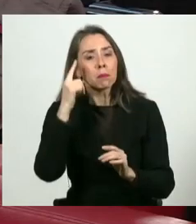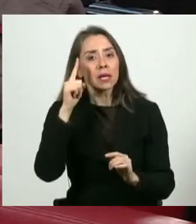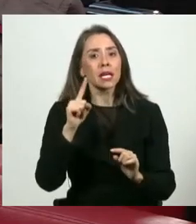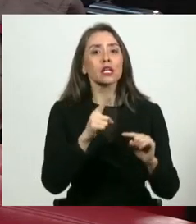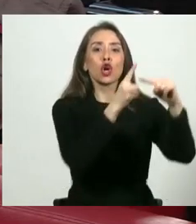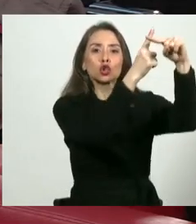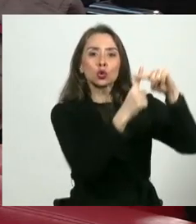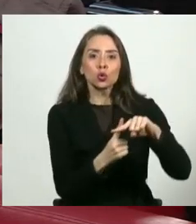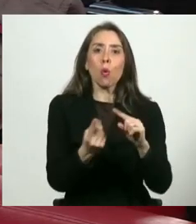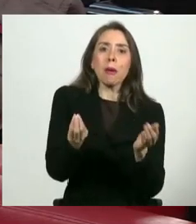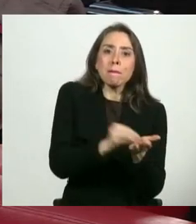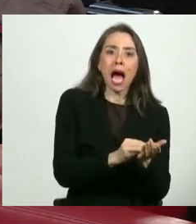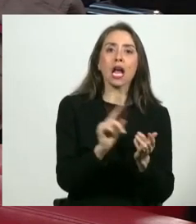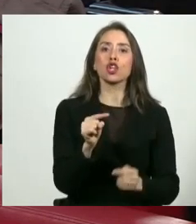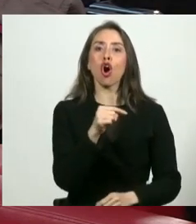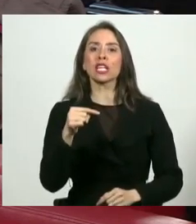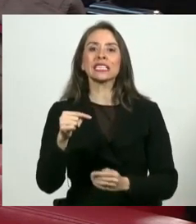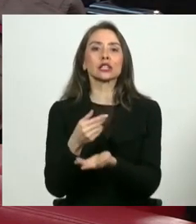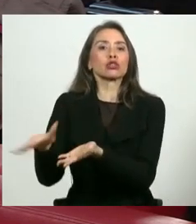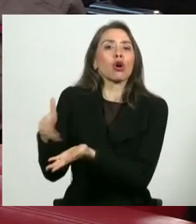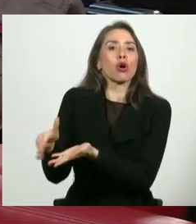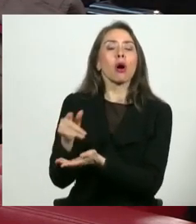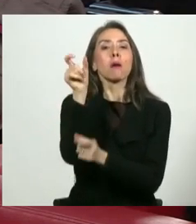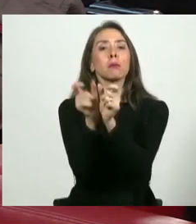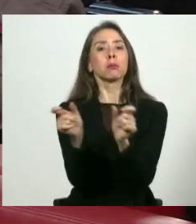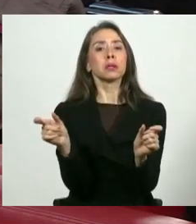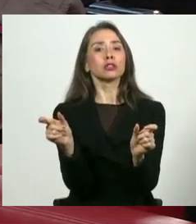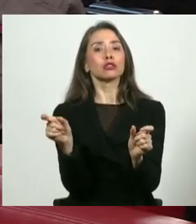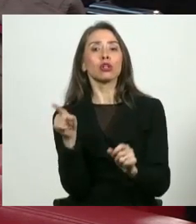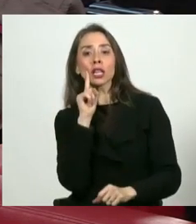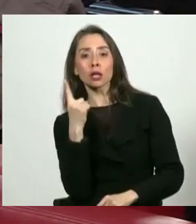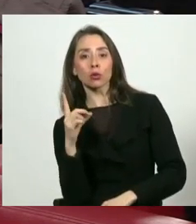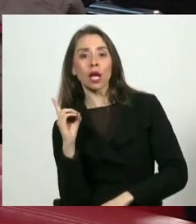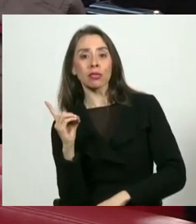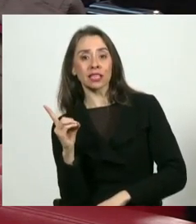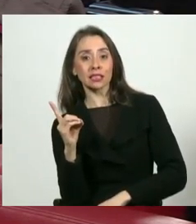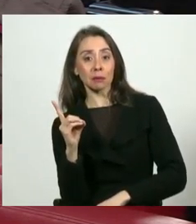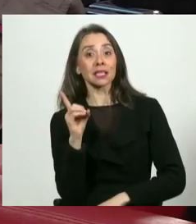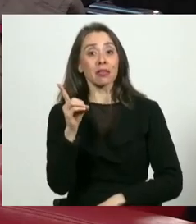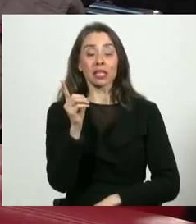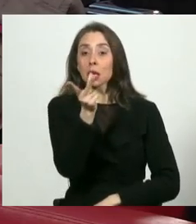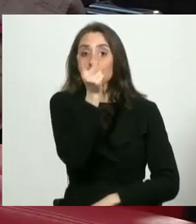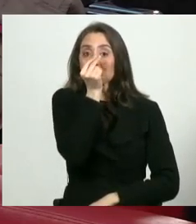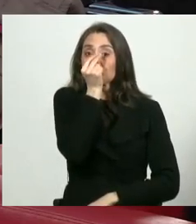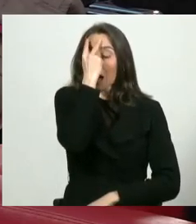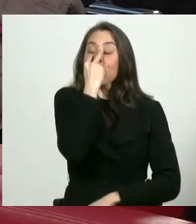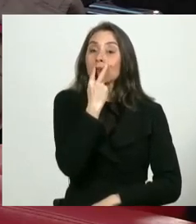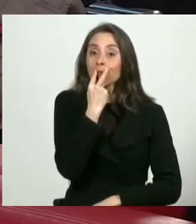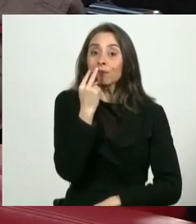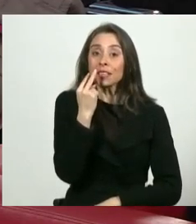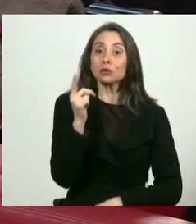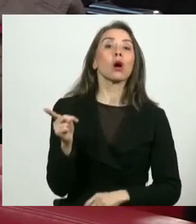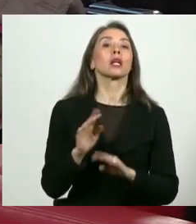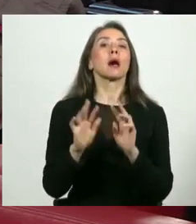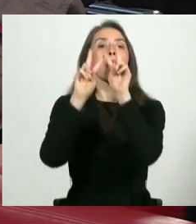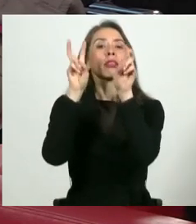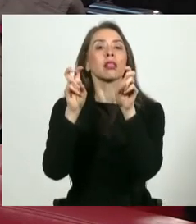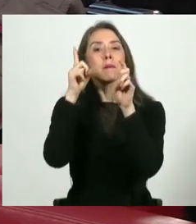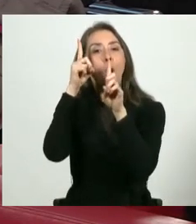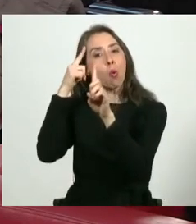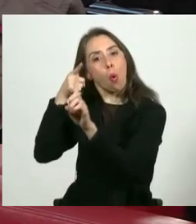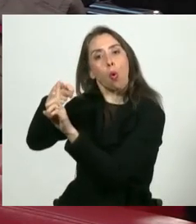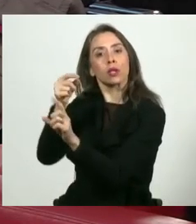no restemos, no dejemos solamente a las personas con una discapacidad, en este caso la discapacidad visual, en un tema de